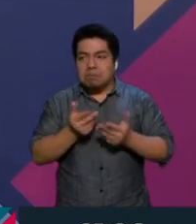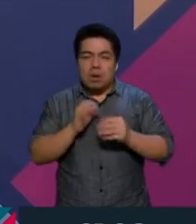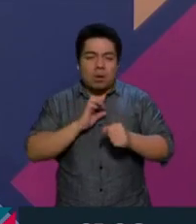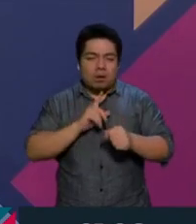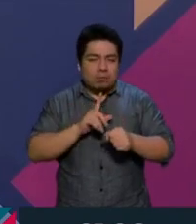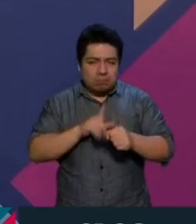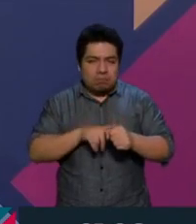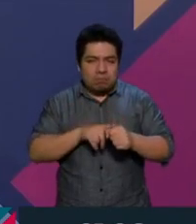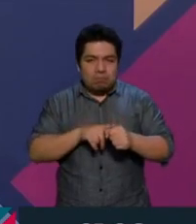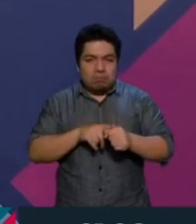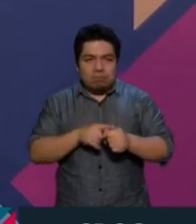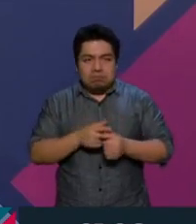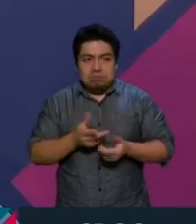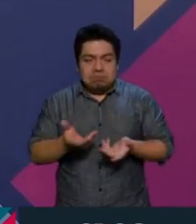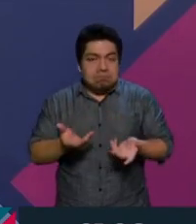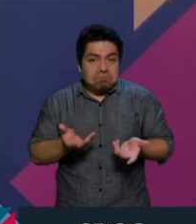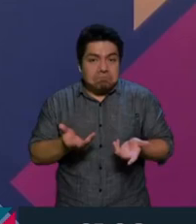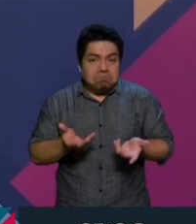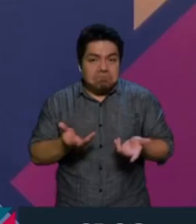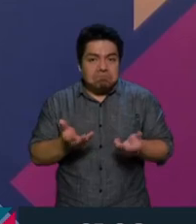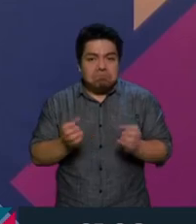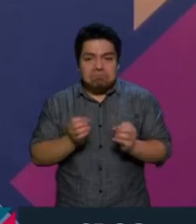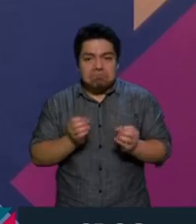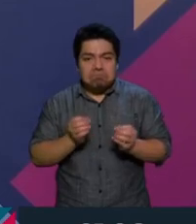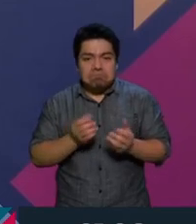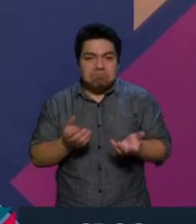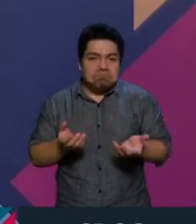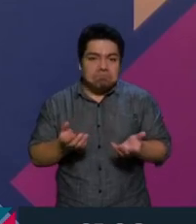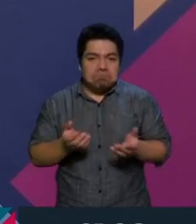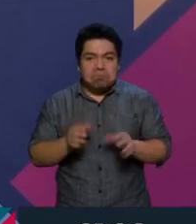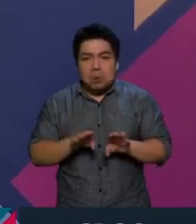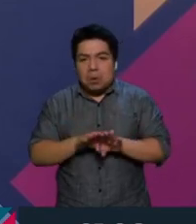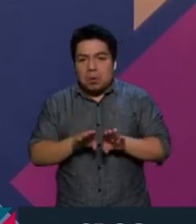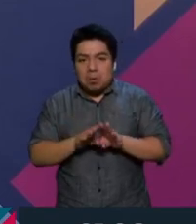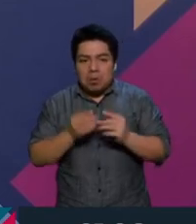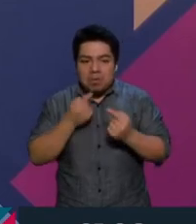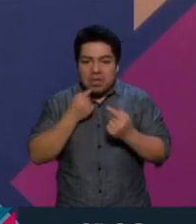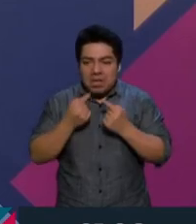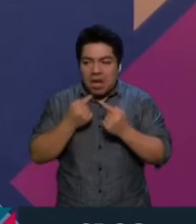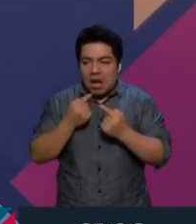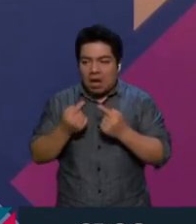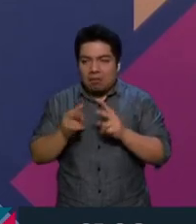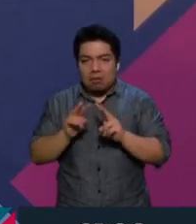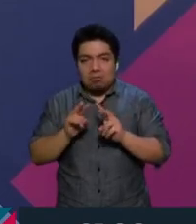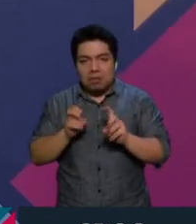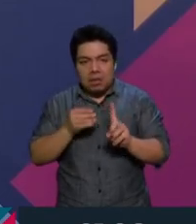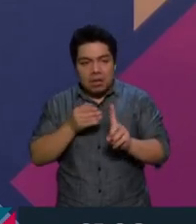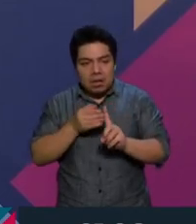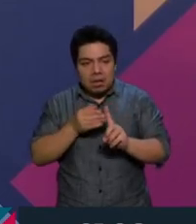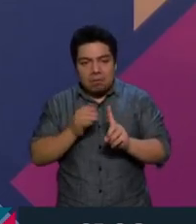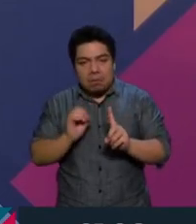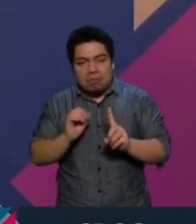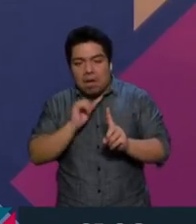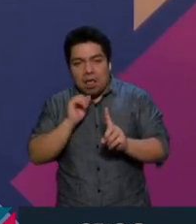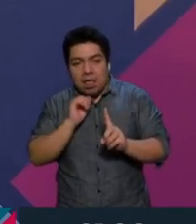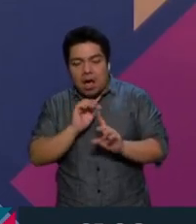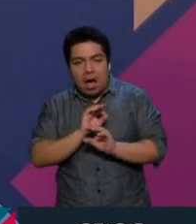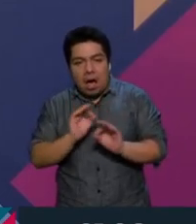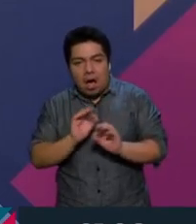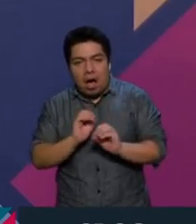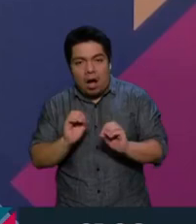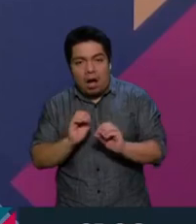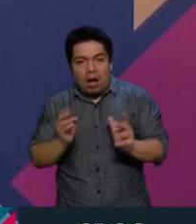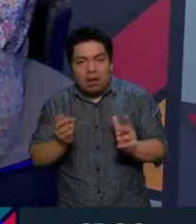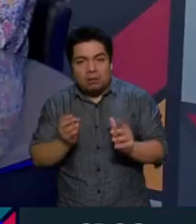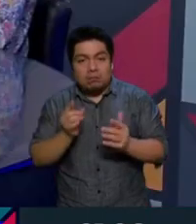extraordinaria no tiene posibilidad de diálogo para temas de interés de los vecinos. Son